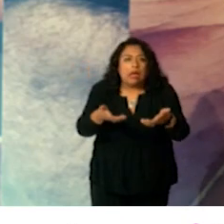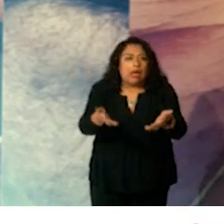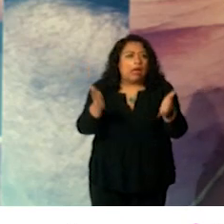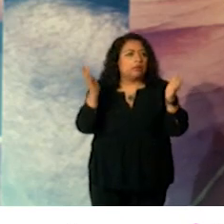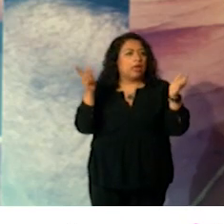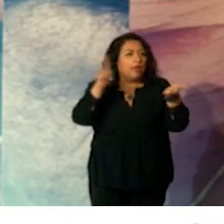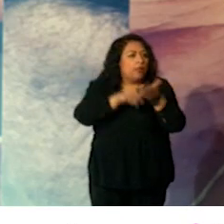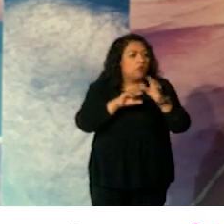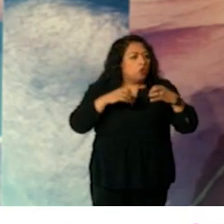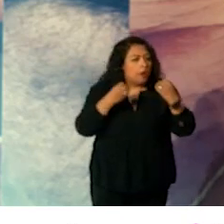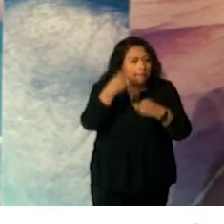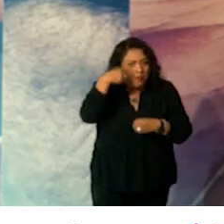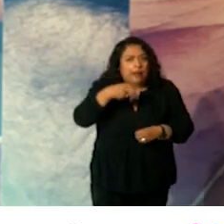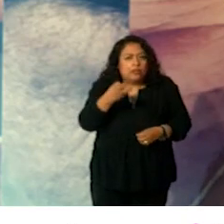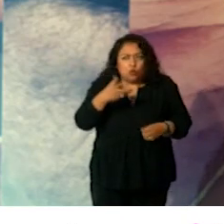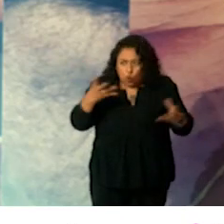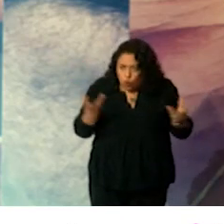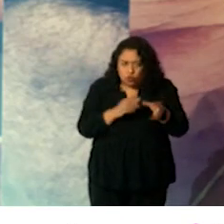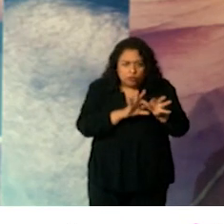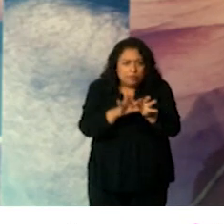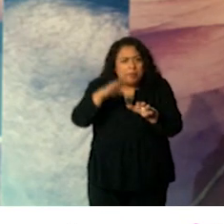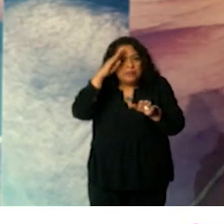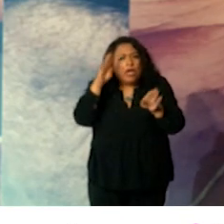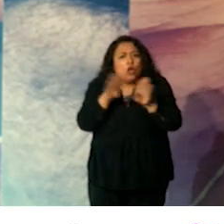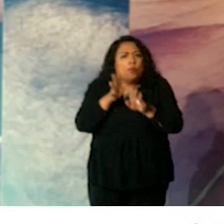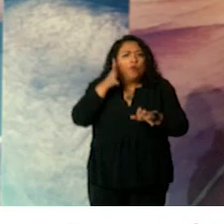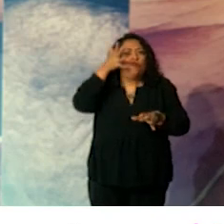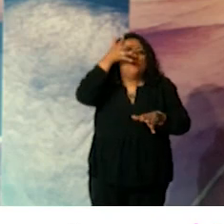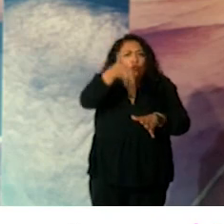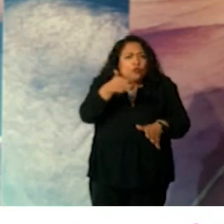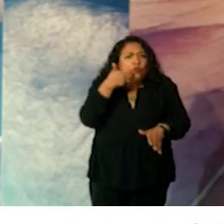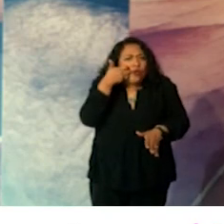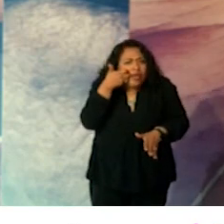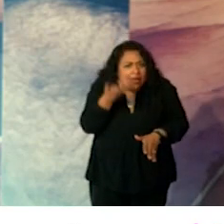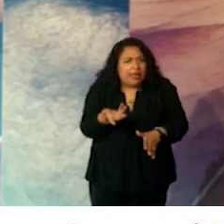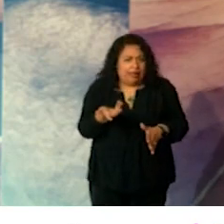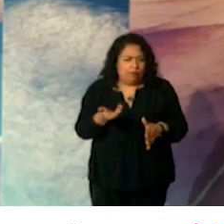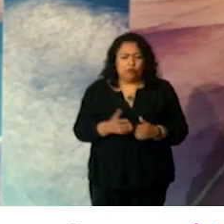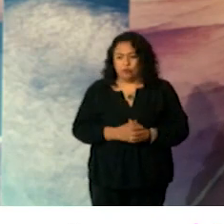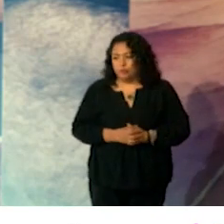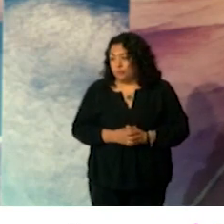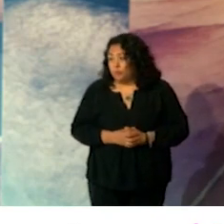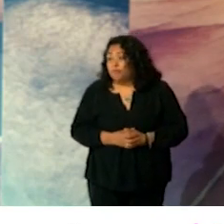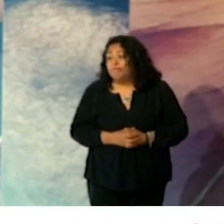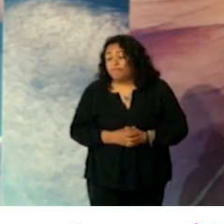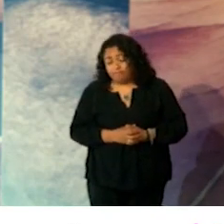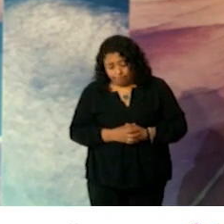las organizaciones, para pensar juntos la construcción de futuro que tenemos. Yo creo